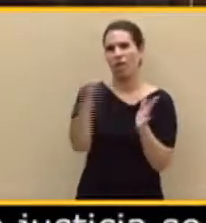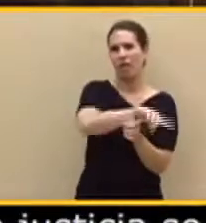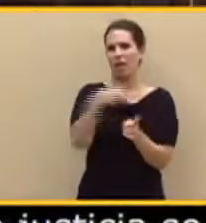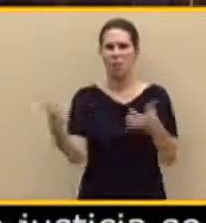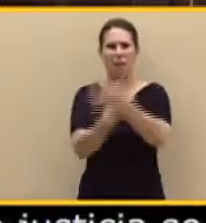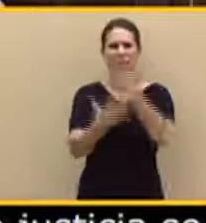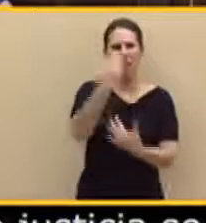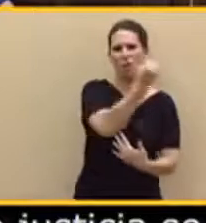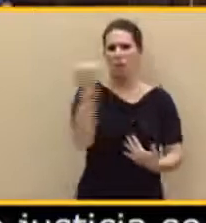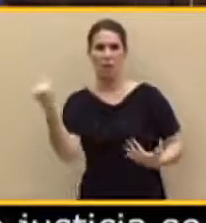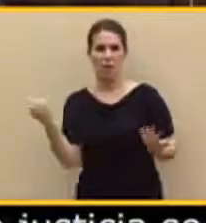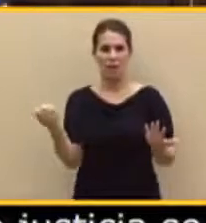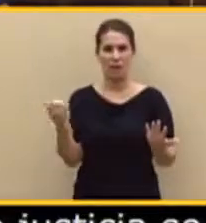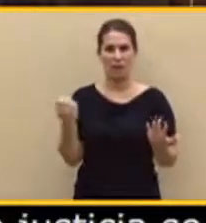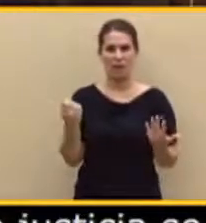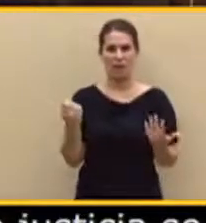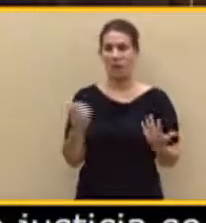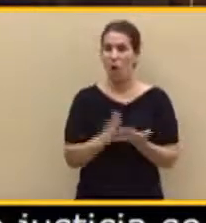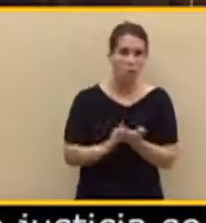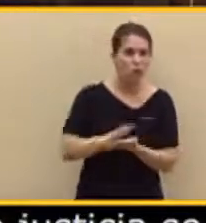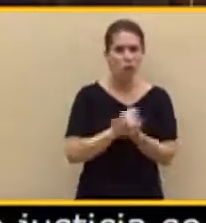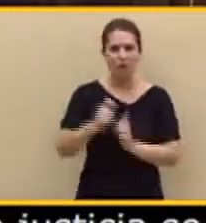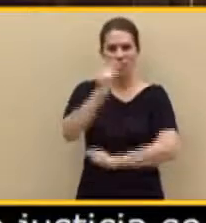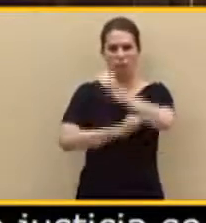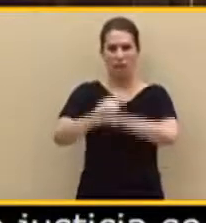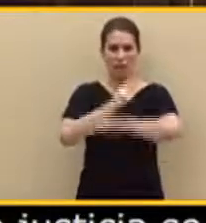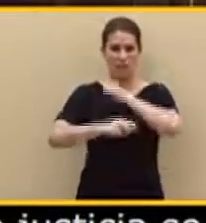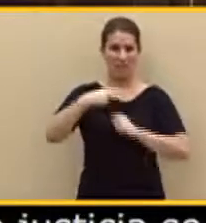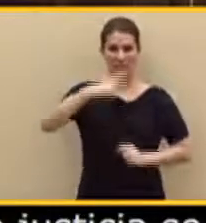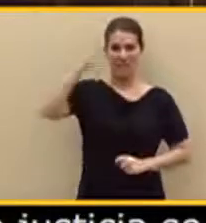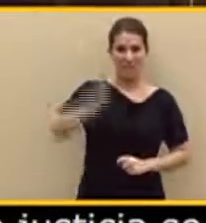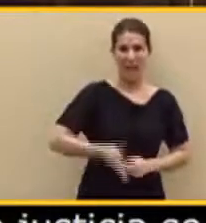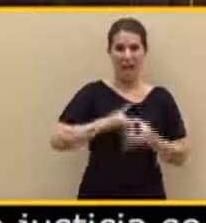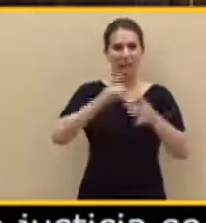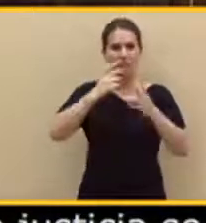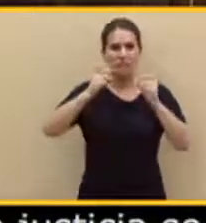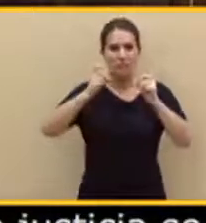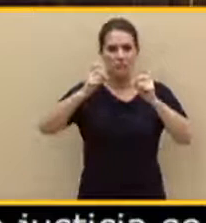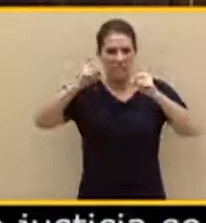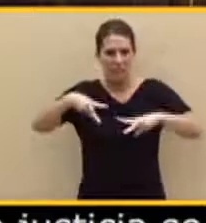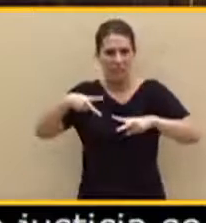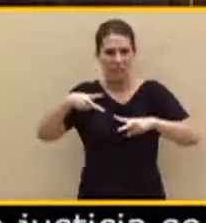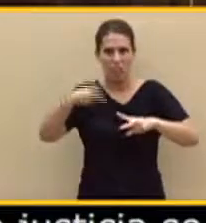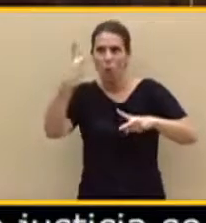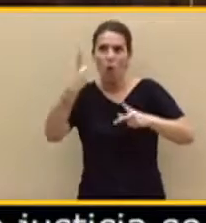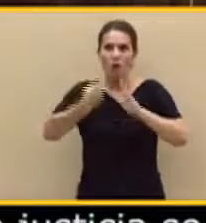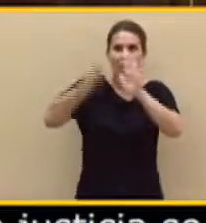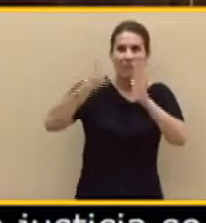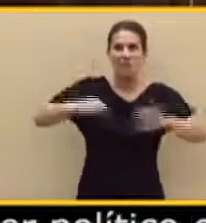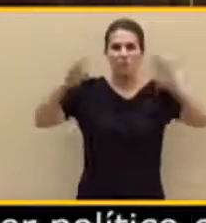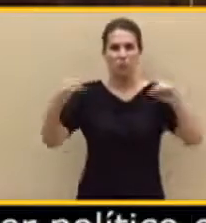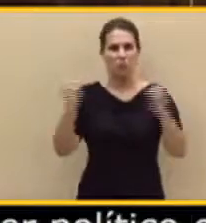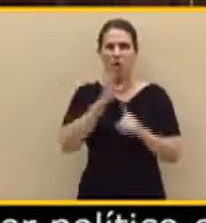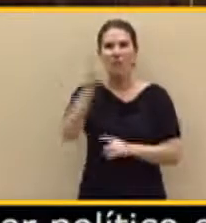sus injerencias todas las asociaciones de fiscales, sin excepción, cuando cuestionó usted el trabajo de las fiscales del caso